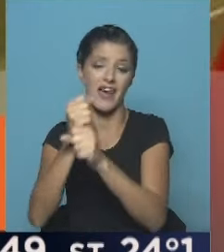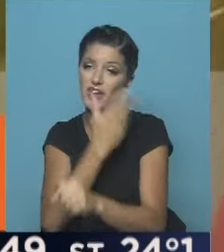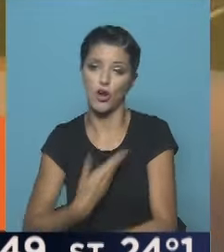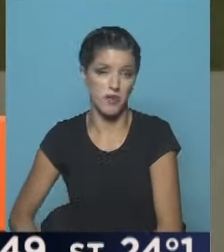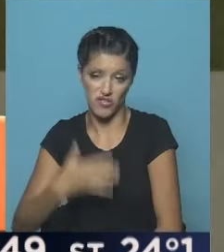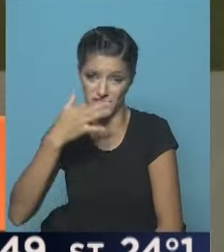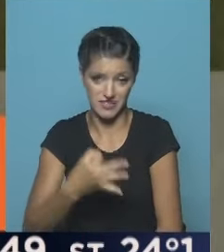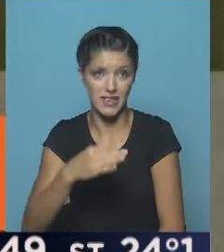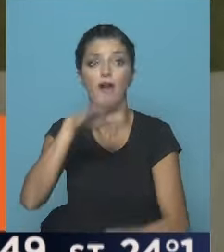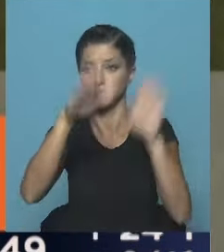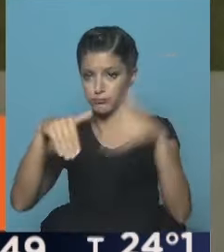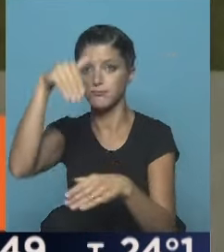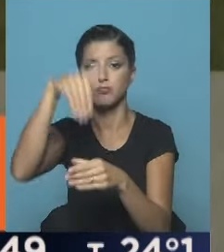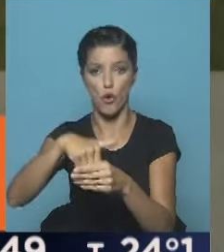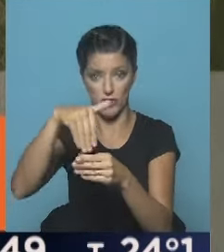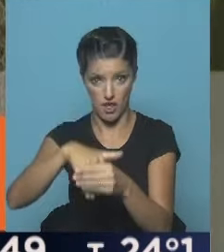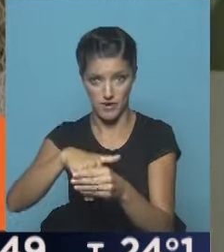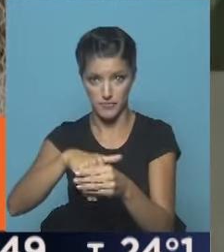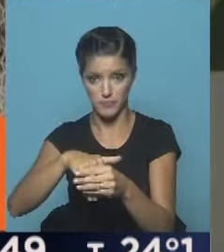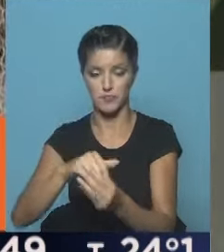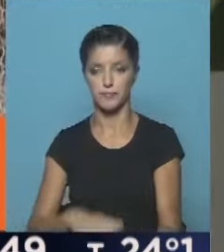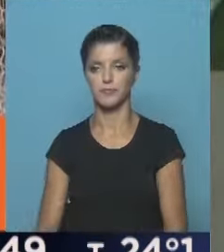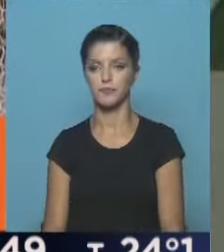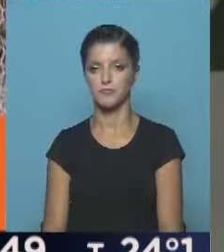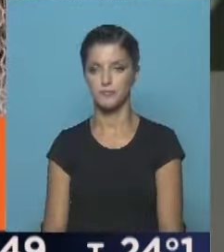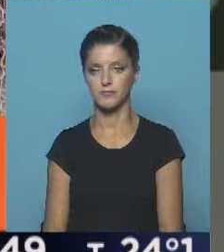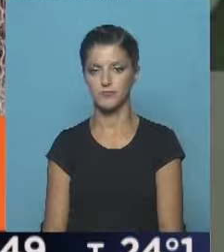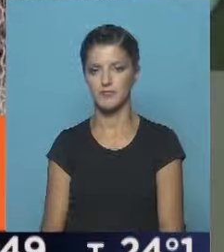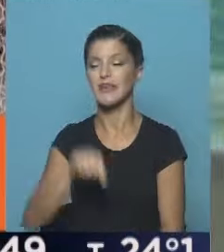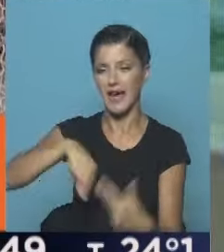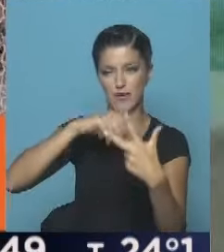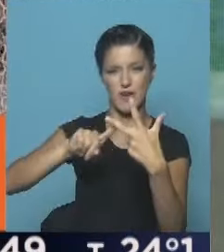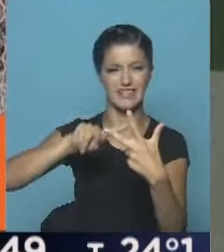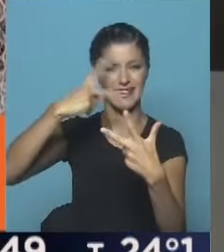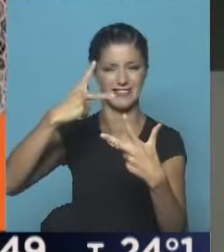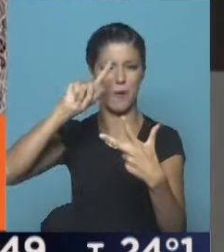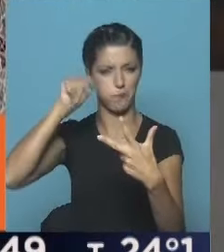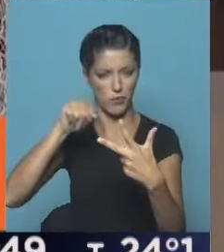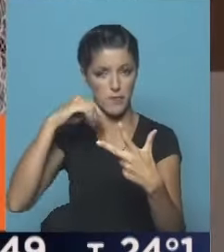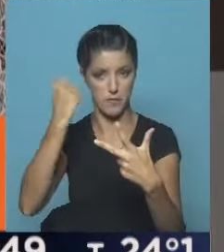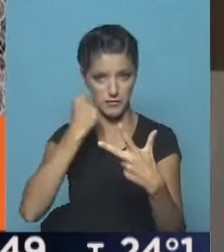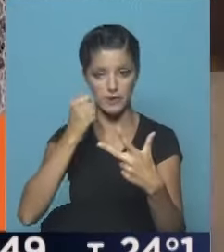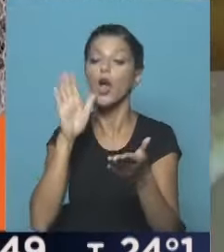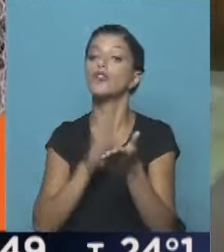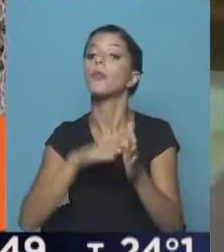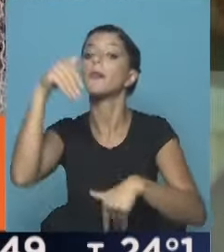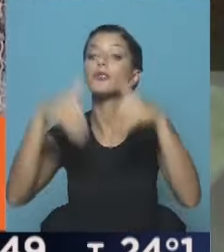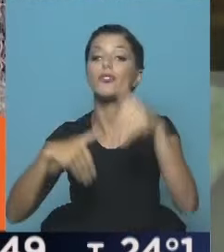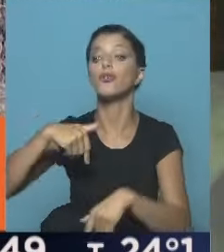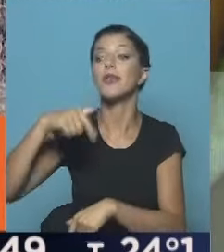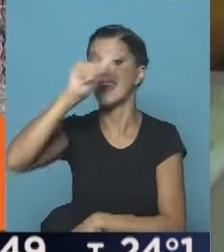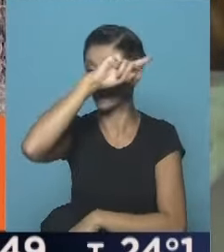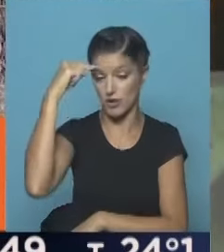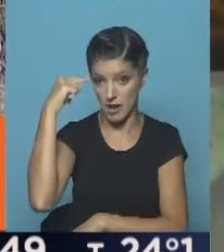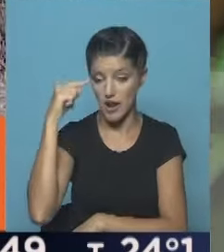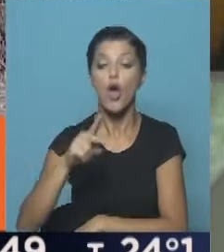convocarlas. Y aquí empieza la tercera pregunta que me parece fundamental. ¿Qué va a pasar con las elecciones nacionales en el 2018? Claro.